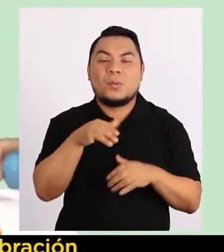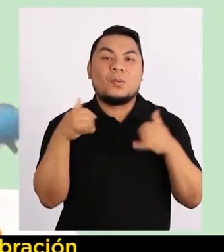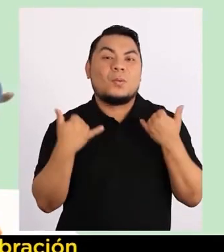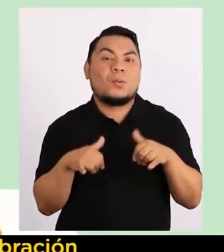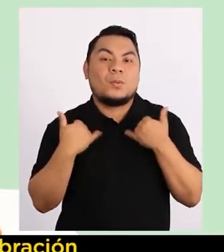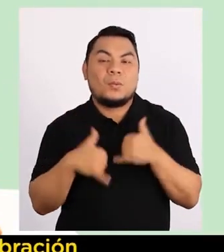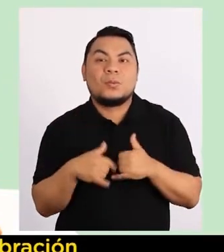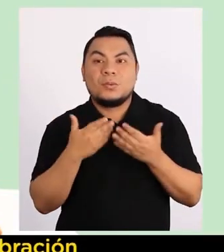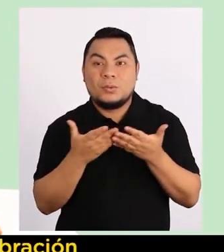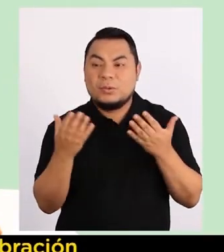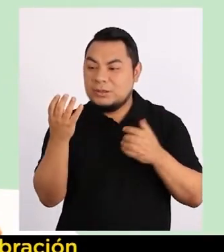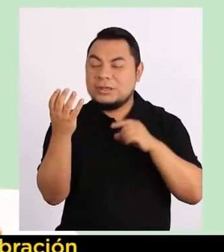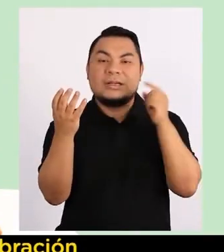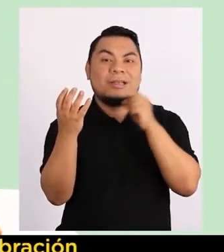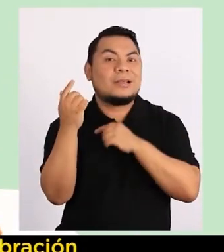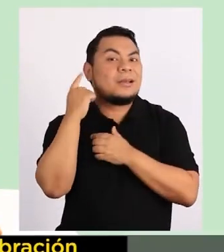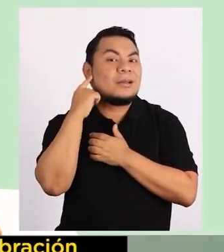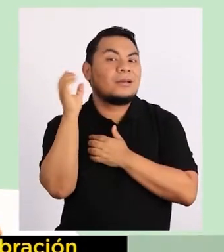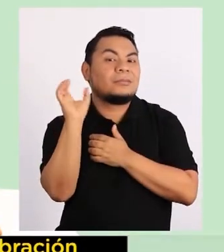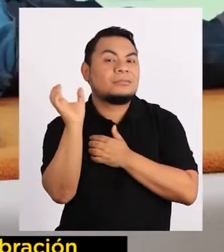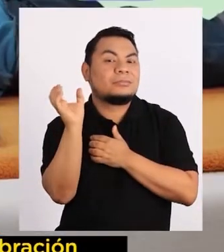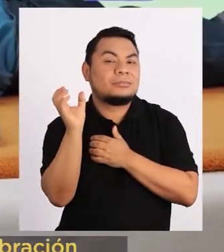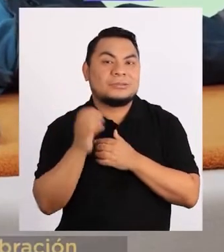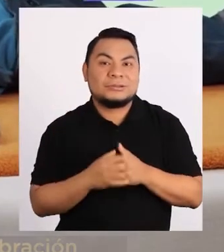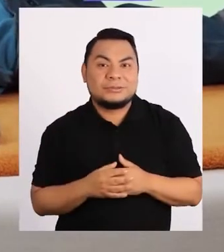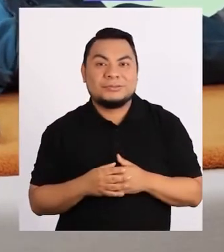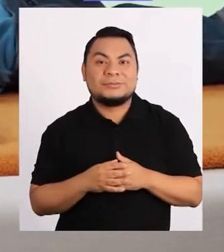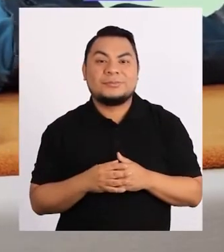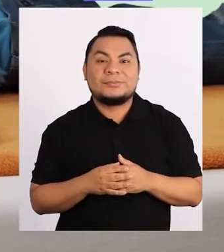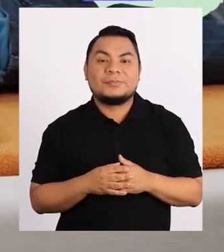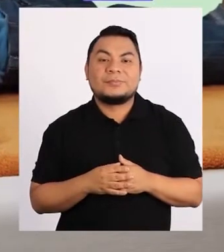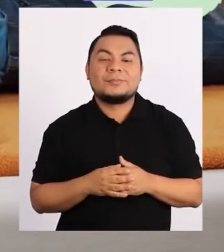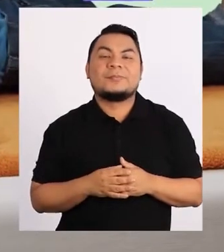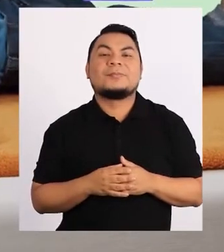utilice un juguete u objeto que tenga vibración.